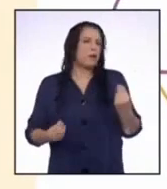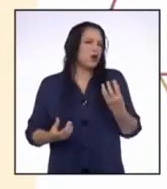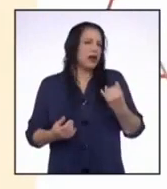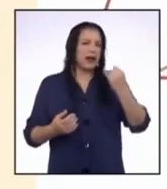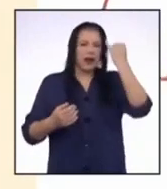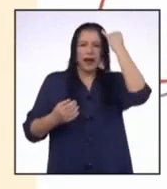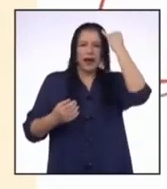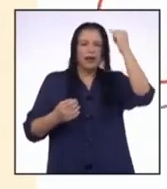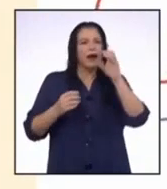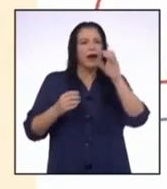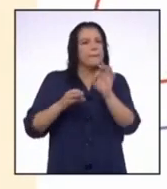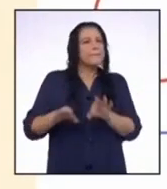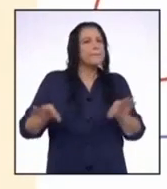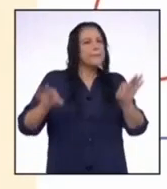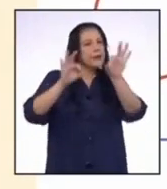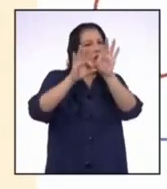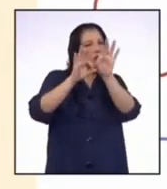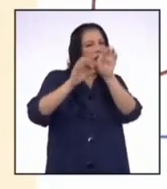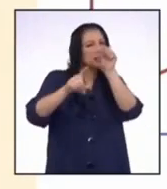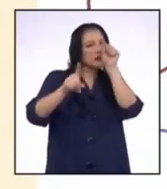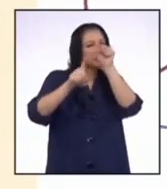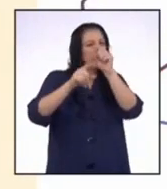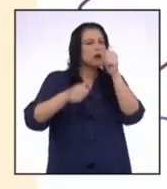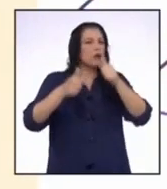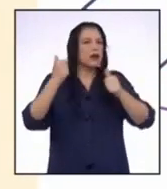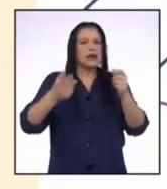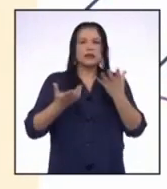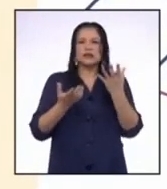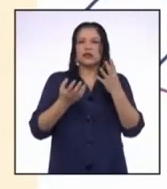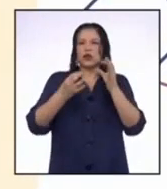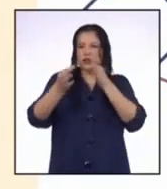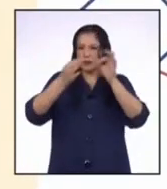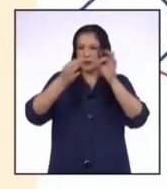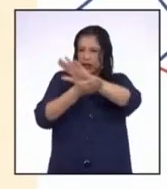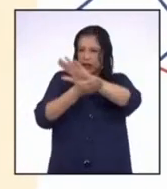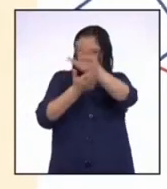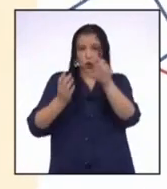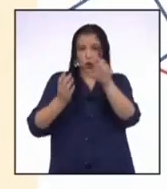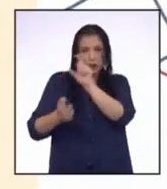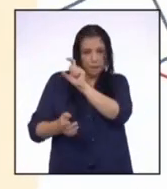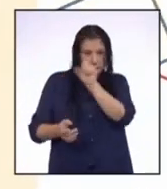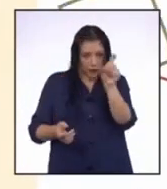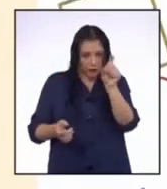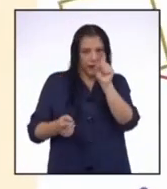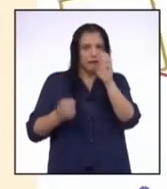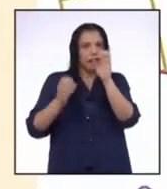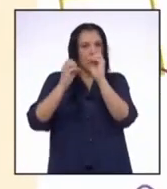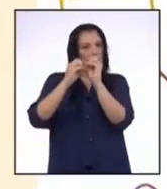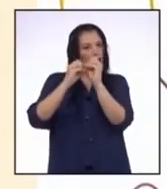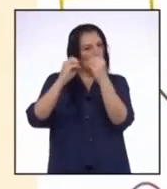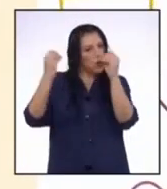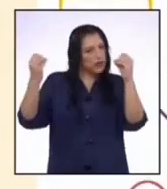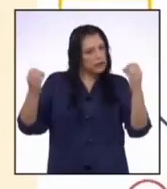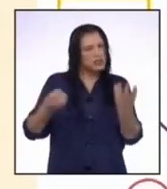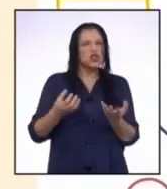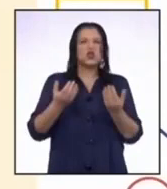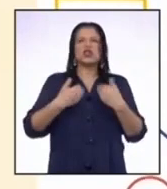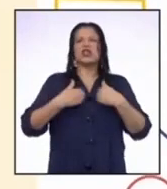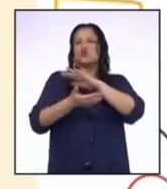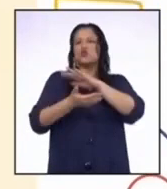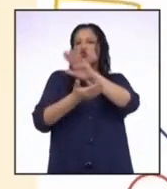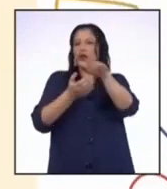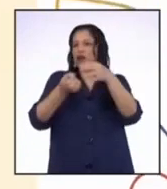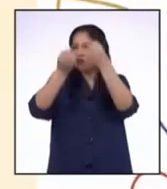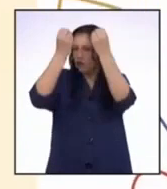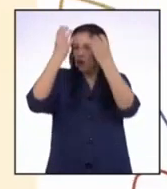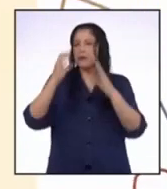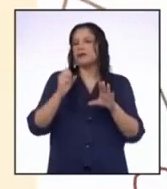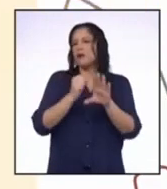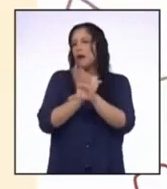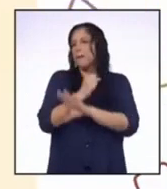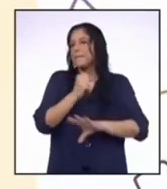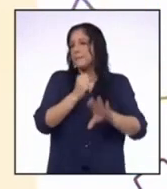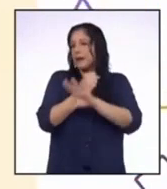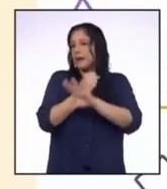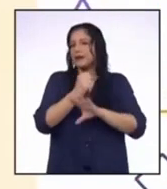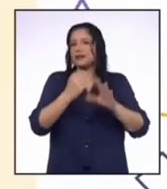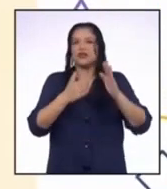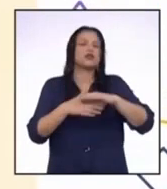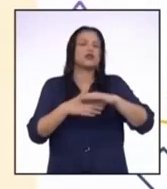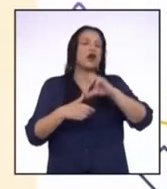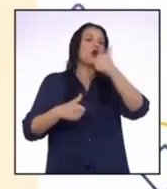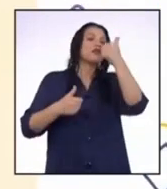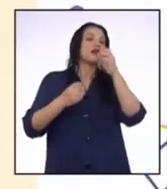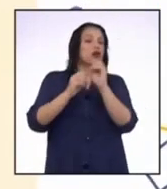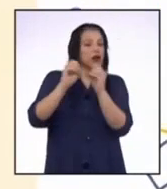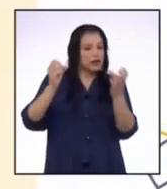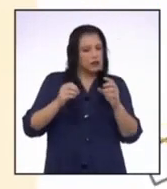idea principal es la que expresa la esencia del párrafo y es justamente esa oración la que contiene la información base de donde se desprenden las